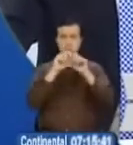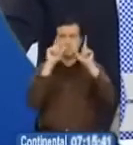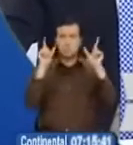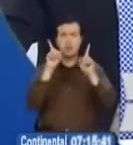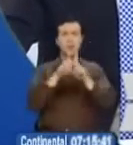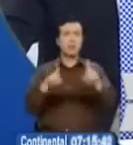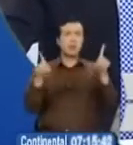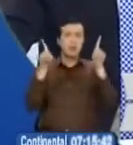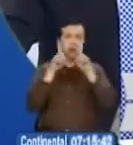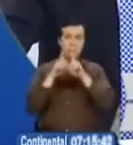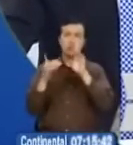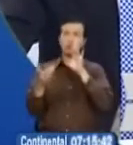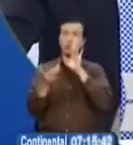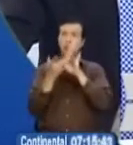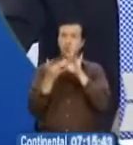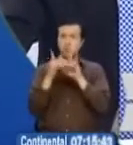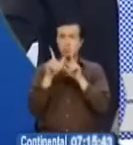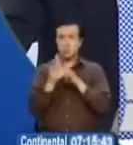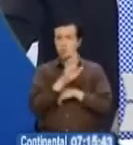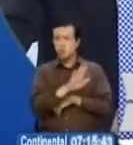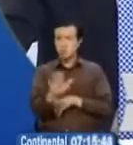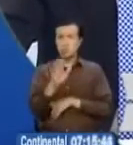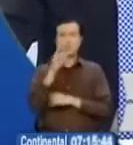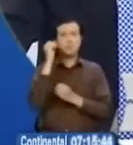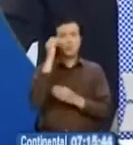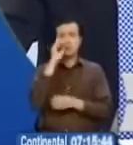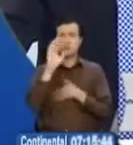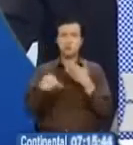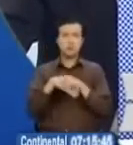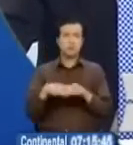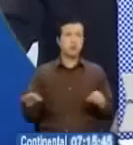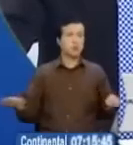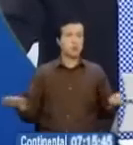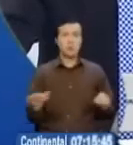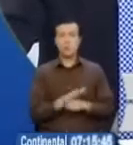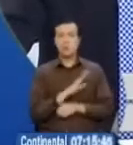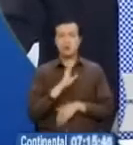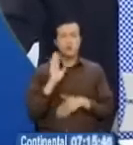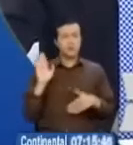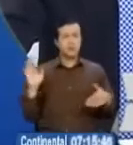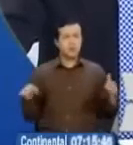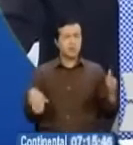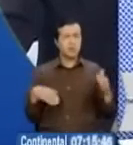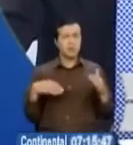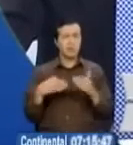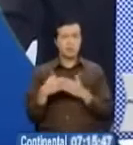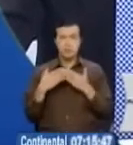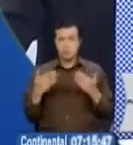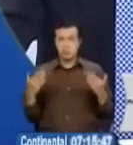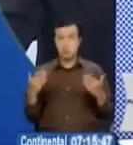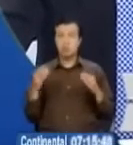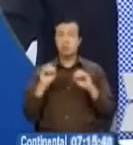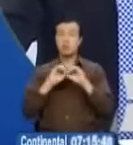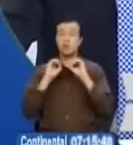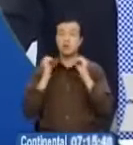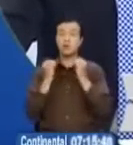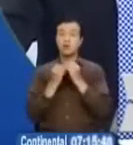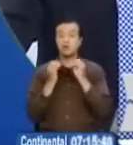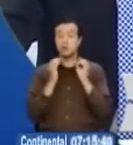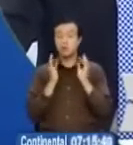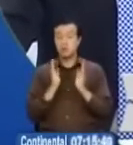los datos, está la conexión de la gente, está la información, está absolutamente todo, porque los